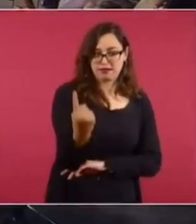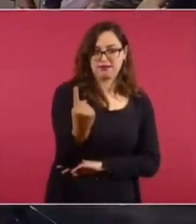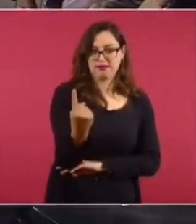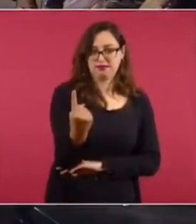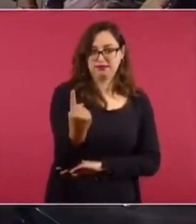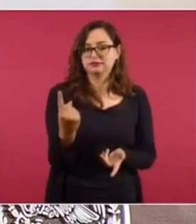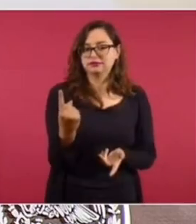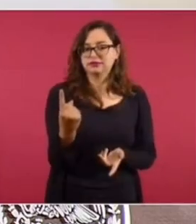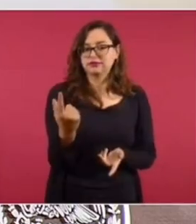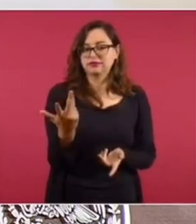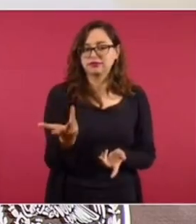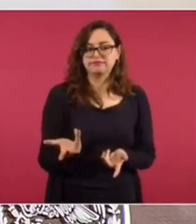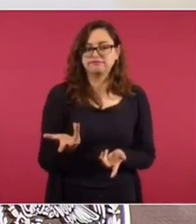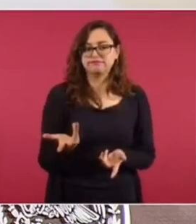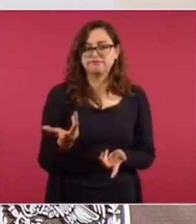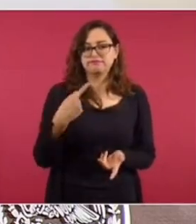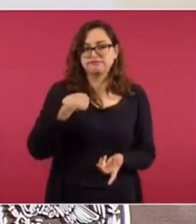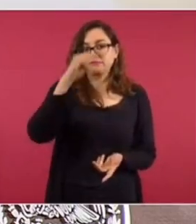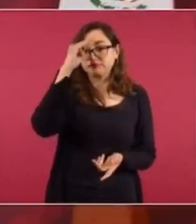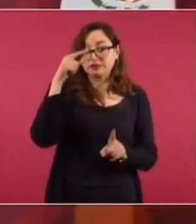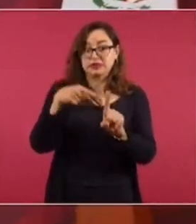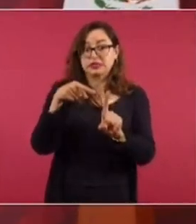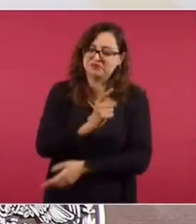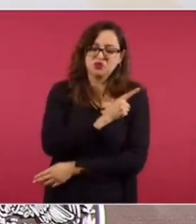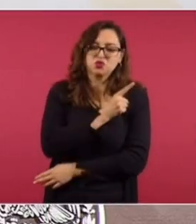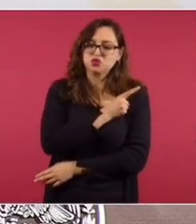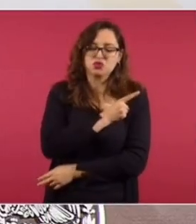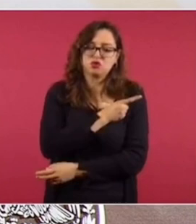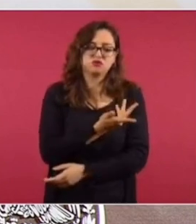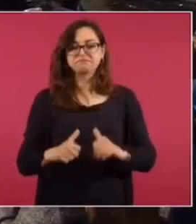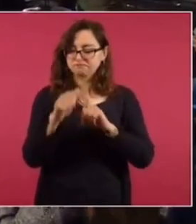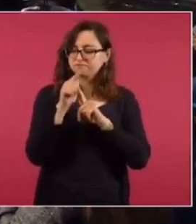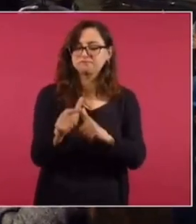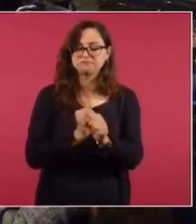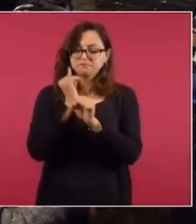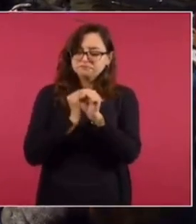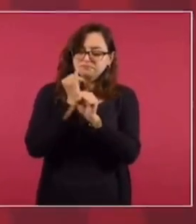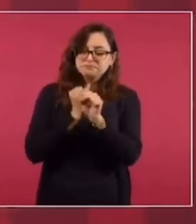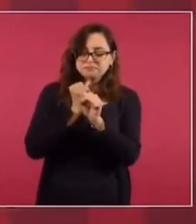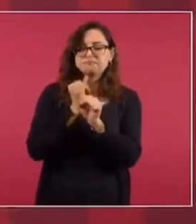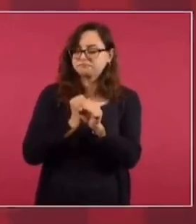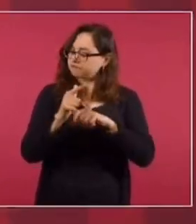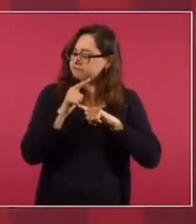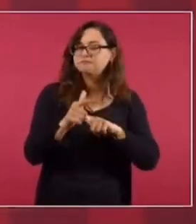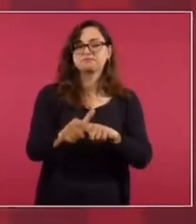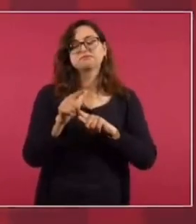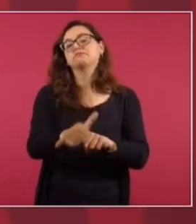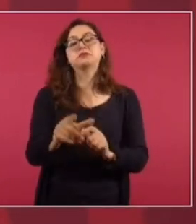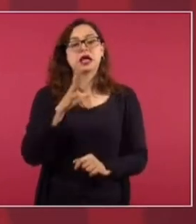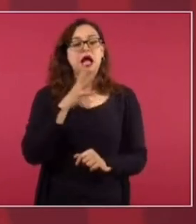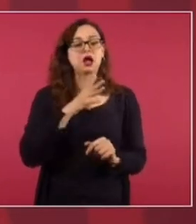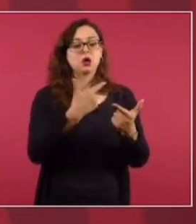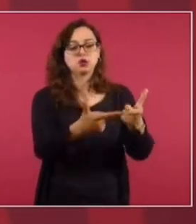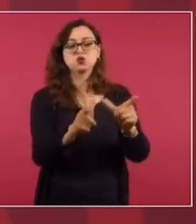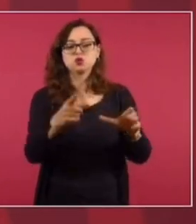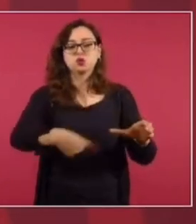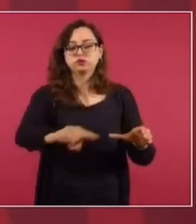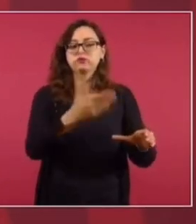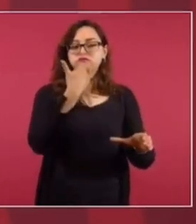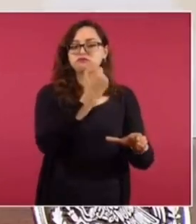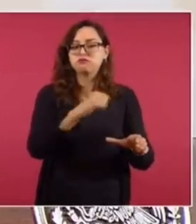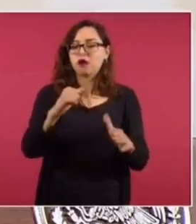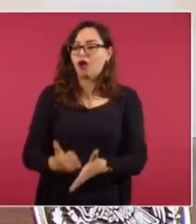creo que él haya pedido instrucciones para la eliminación de los jóvenes. Agradecerle mucho a los expertos que han ayudado.